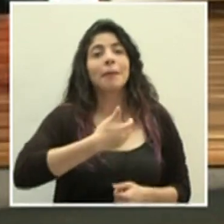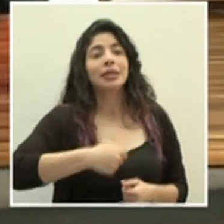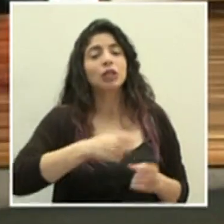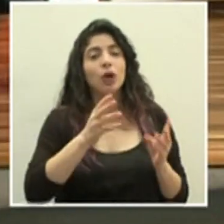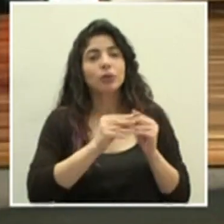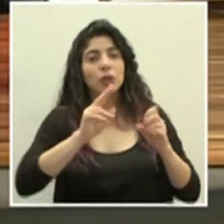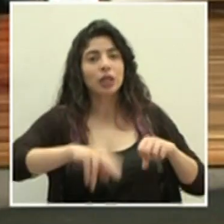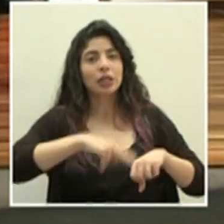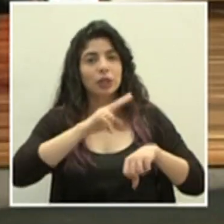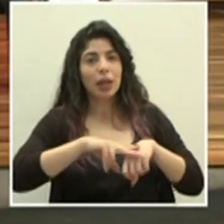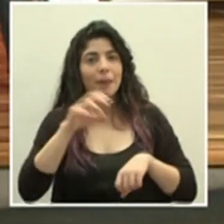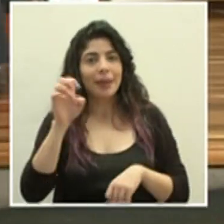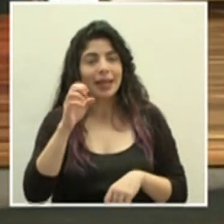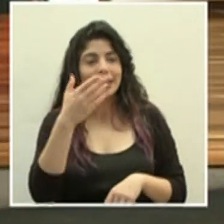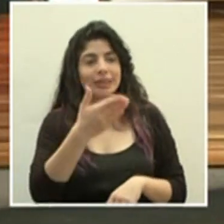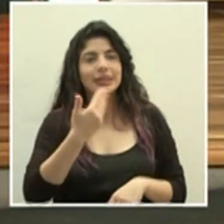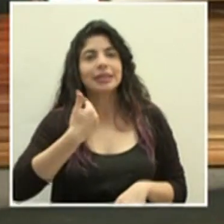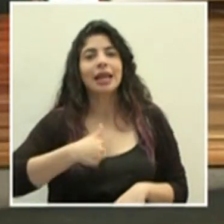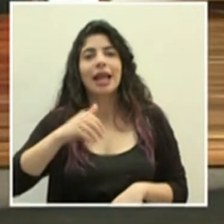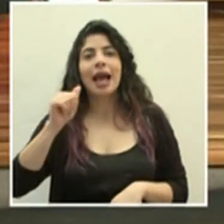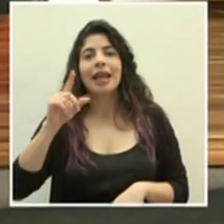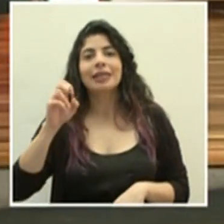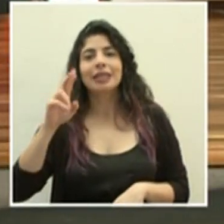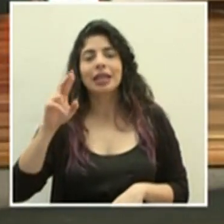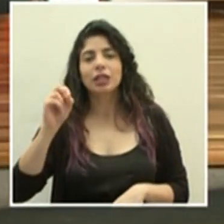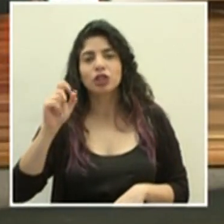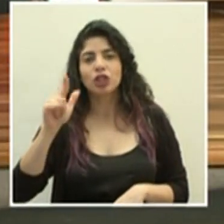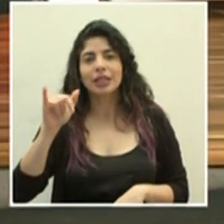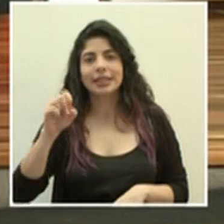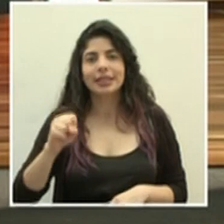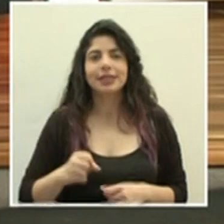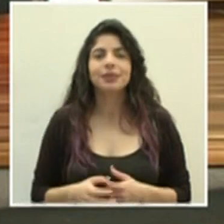Comisión Nacional de Emergencias, el señor Alexander Solís.